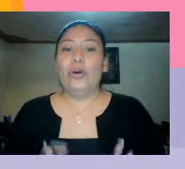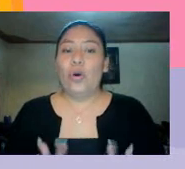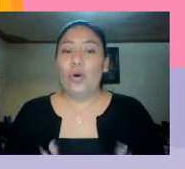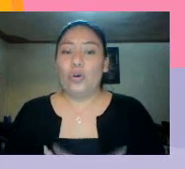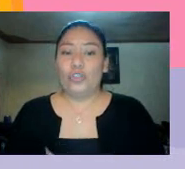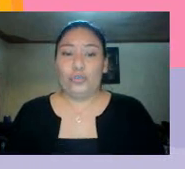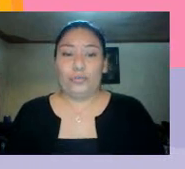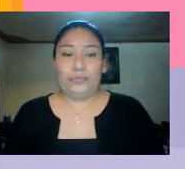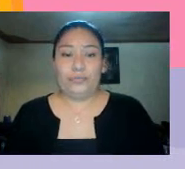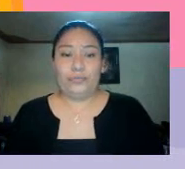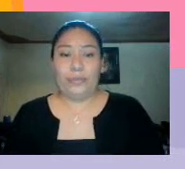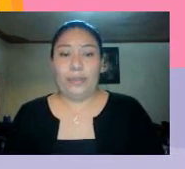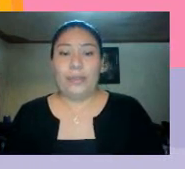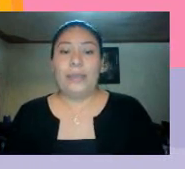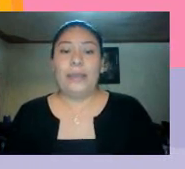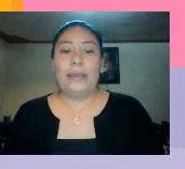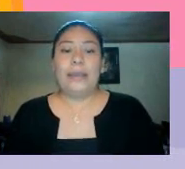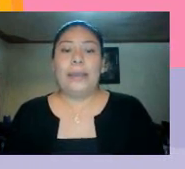Número 8.